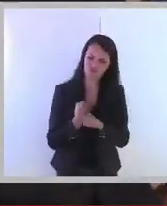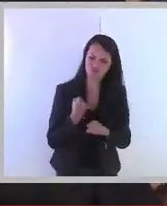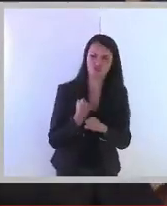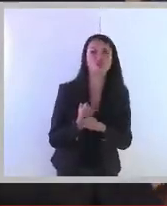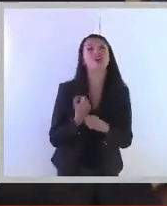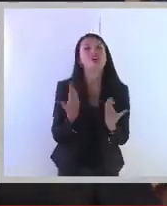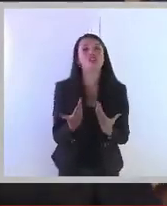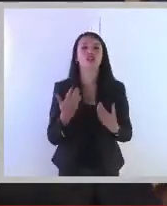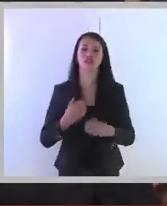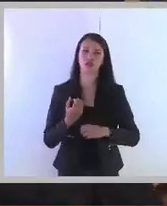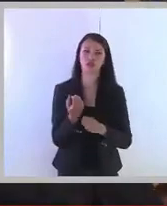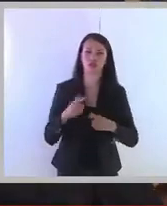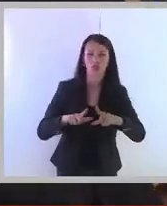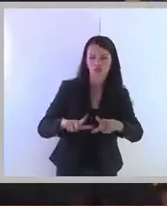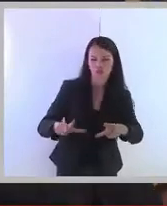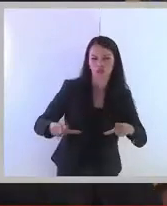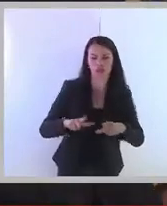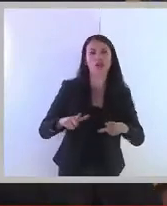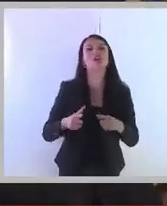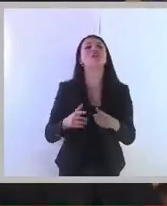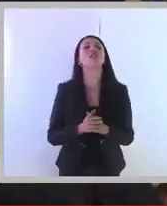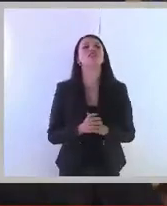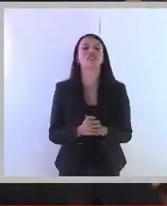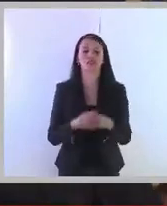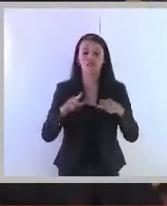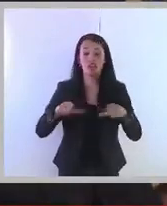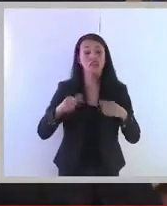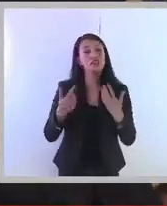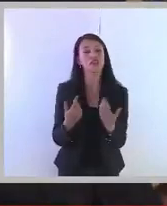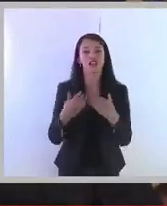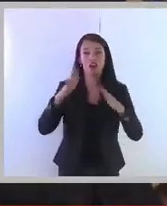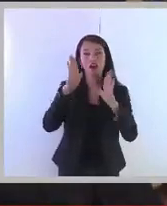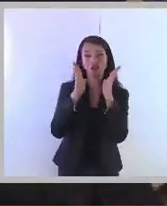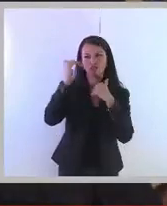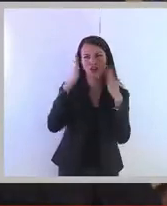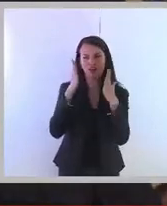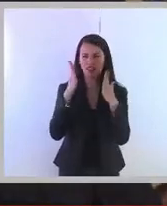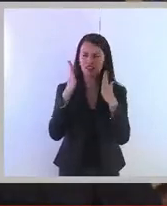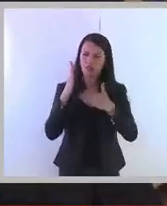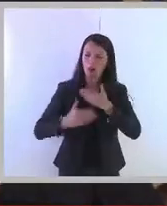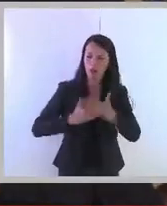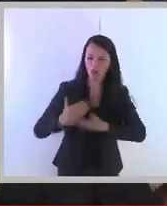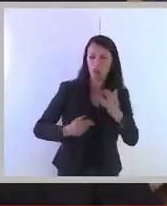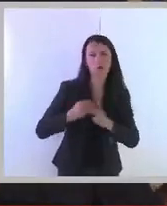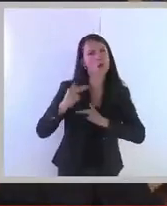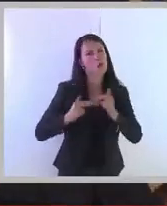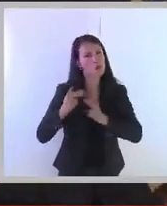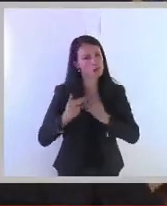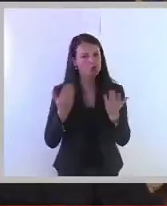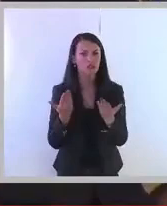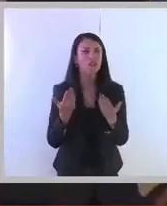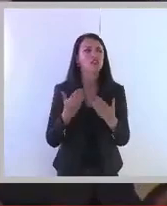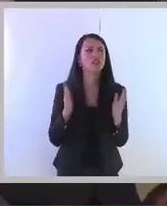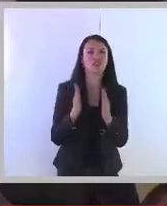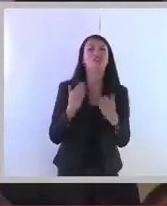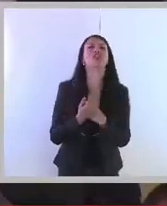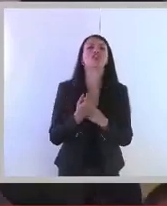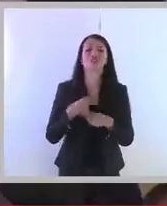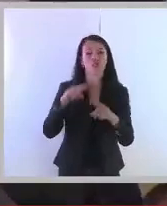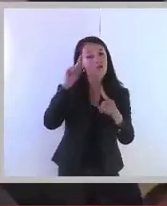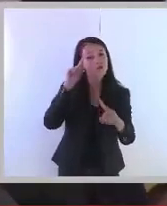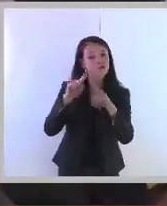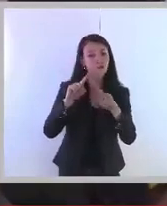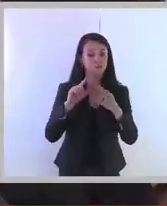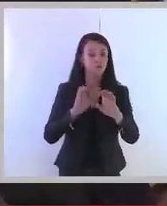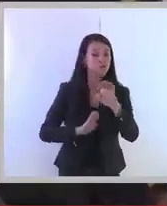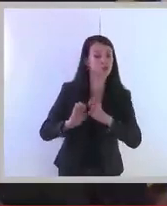surja en un espacio como estos. Los paradigmas que tenemos que construir no son menores, porque los desafíos de